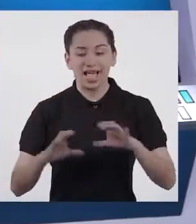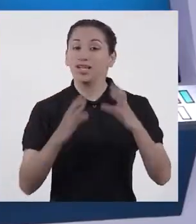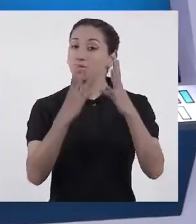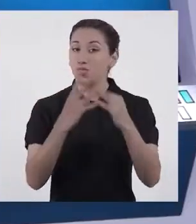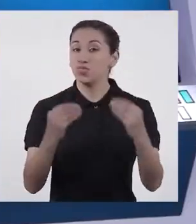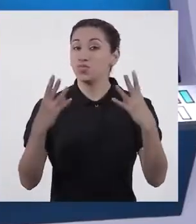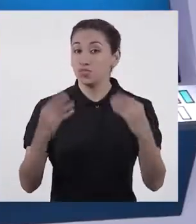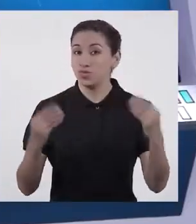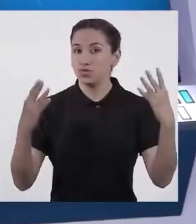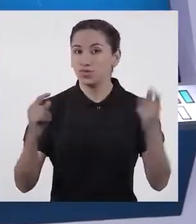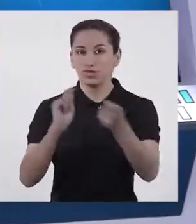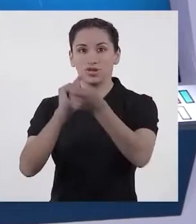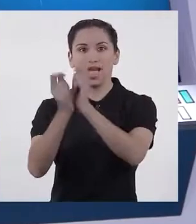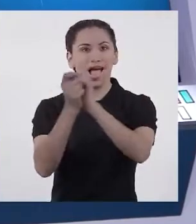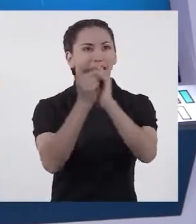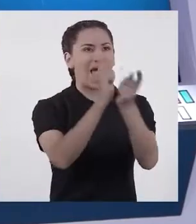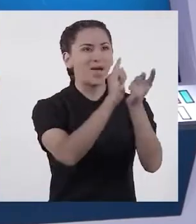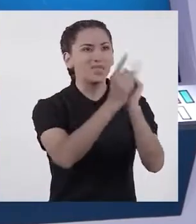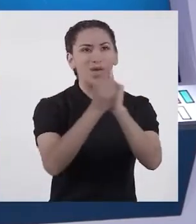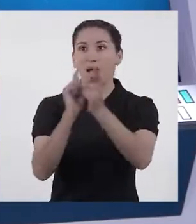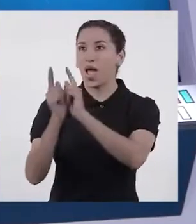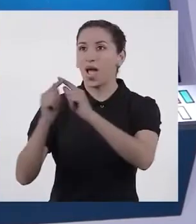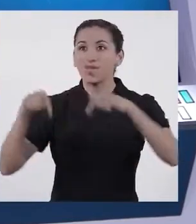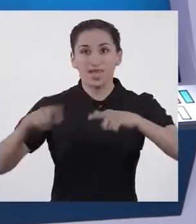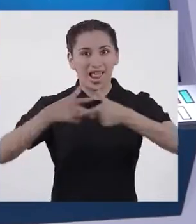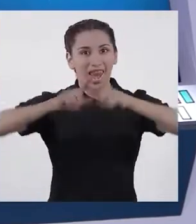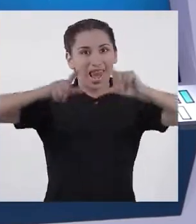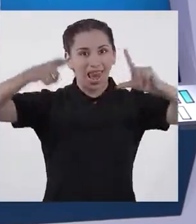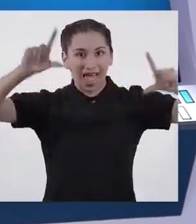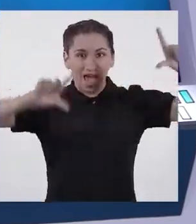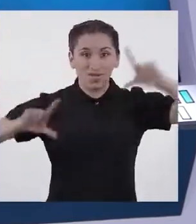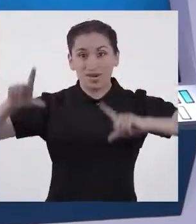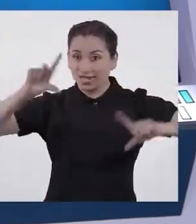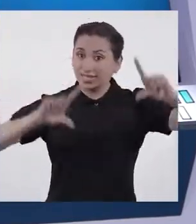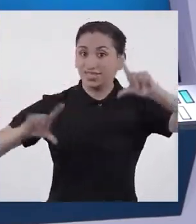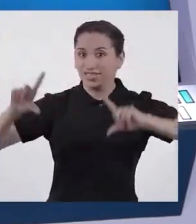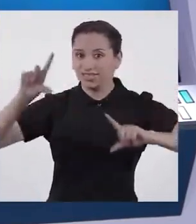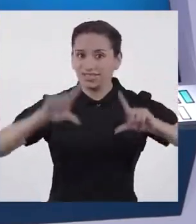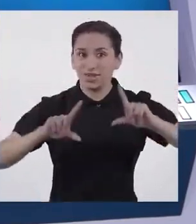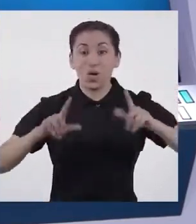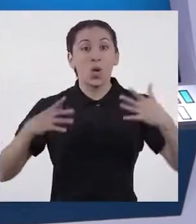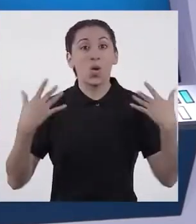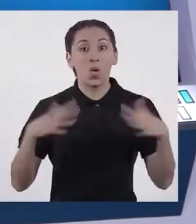hecho muchos cambios en nuestro laboratorio.